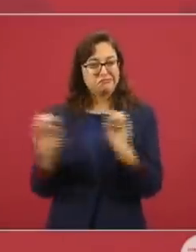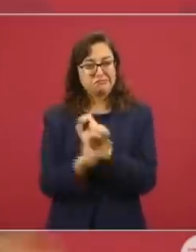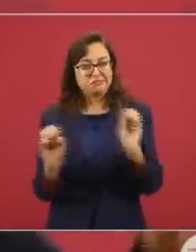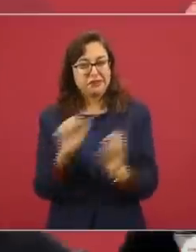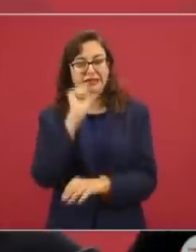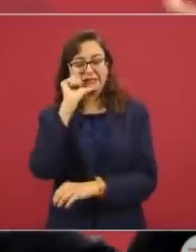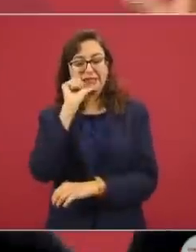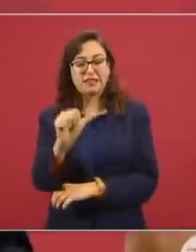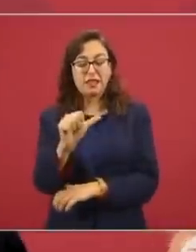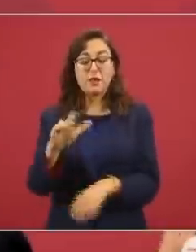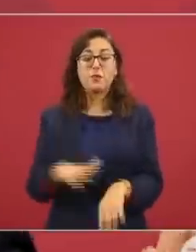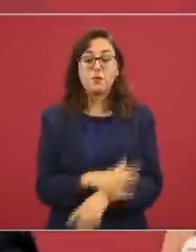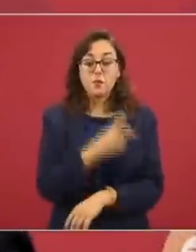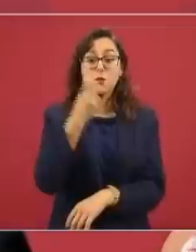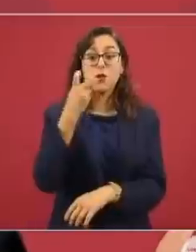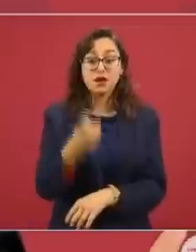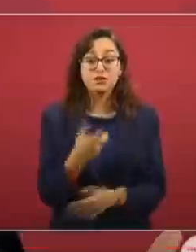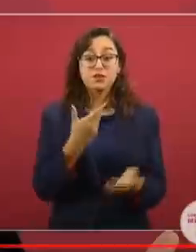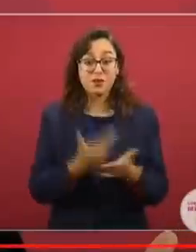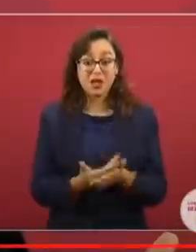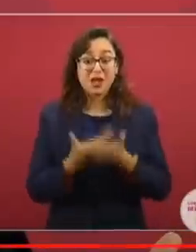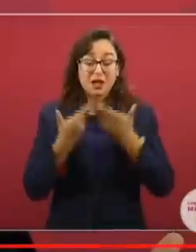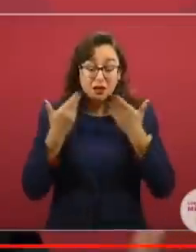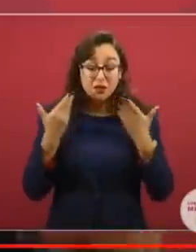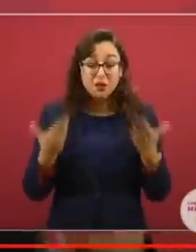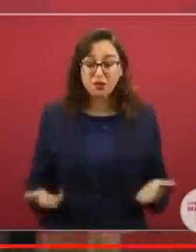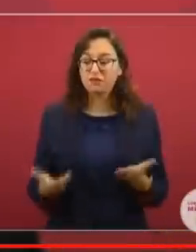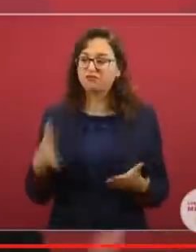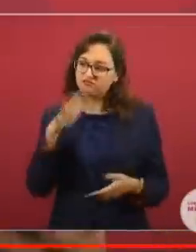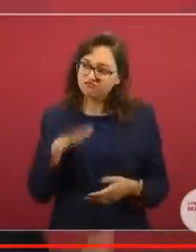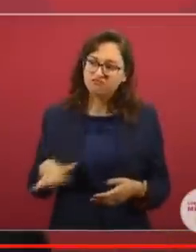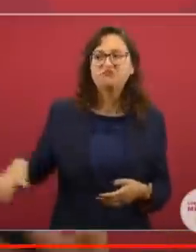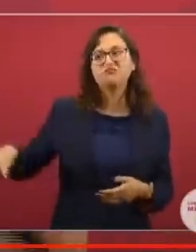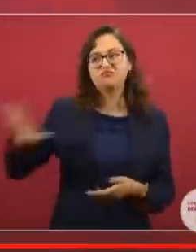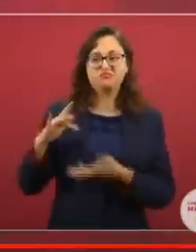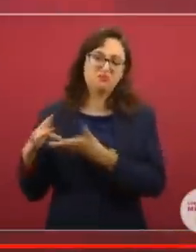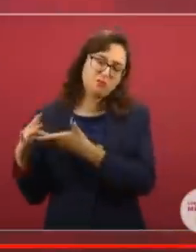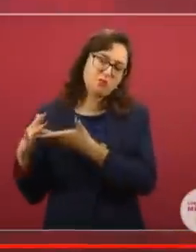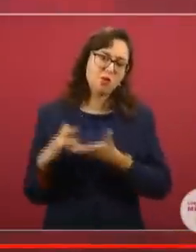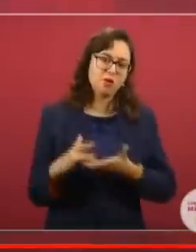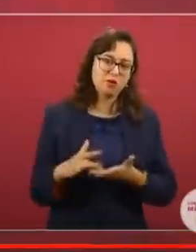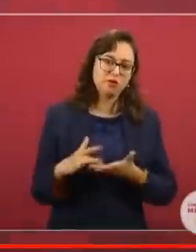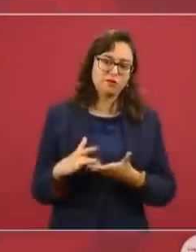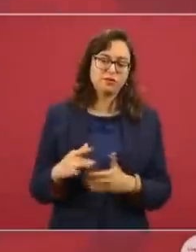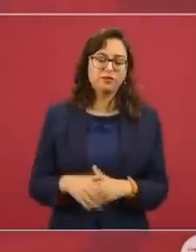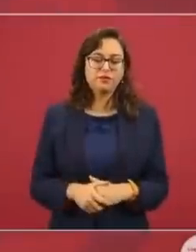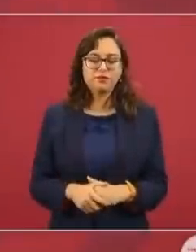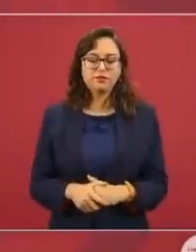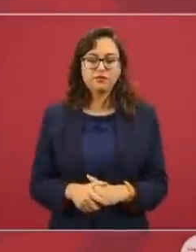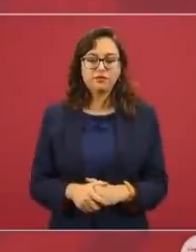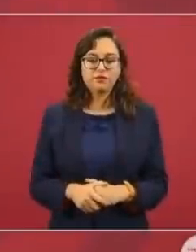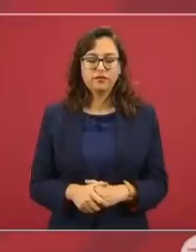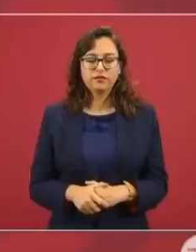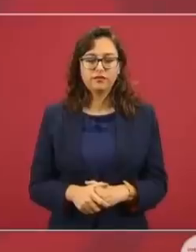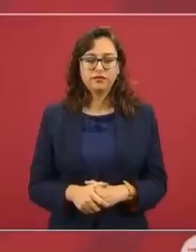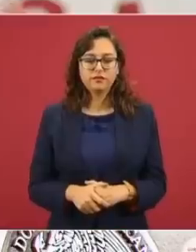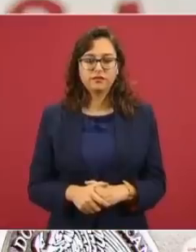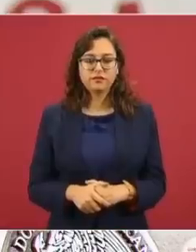Entonces, de ahí dimana el apoyo que tenemos del pueblo. No